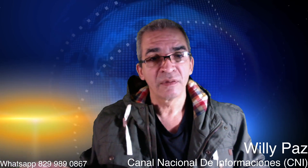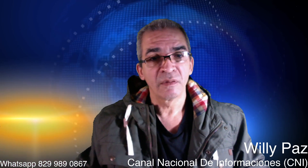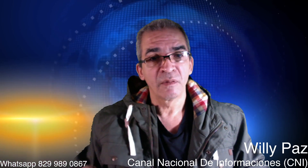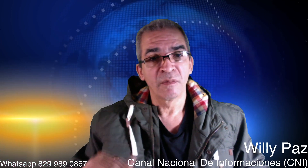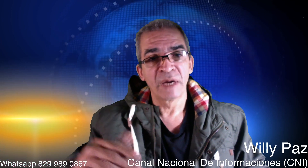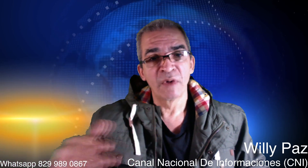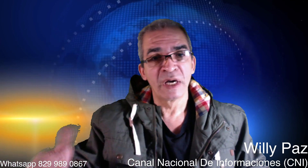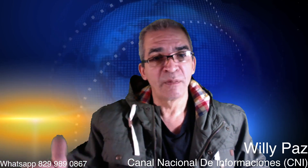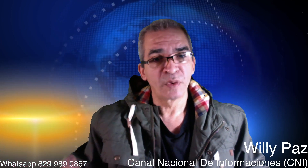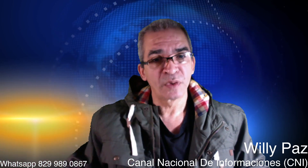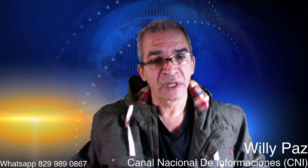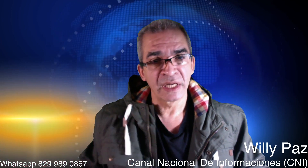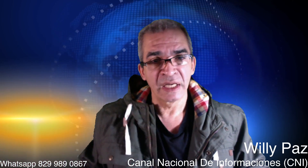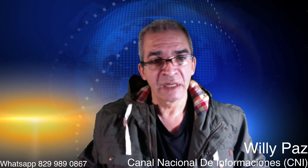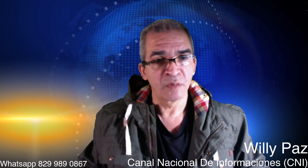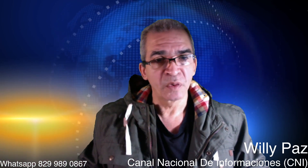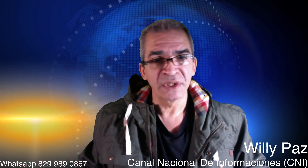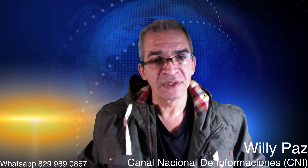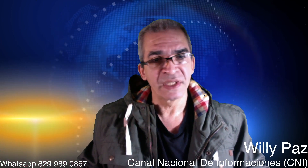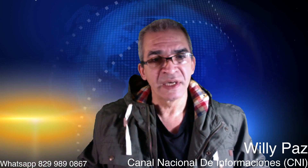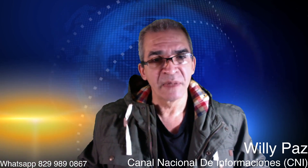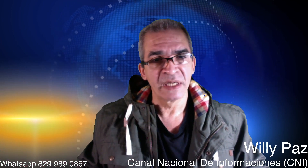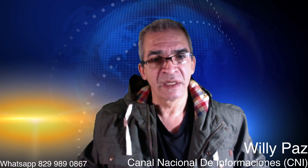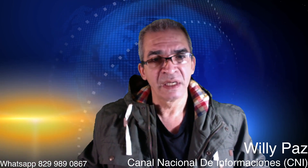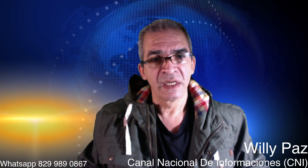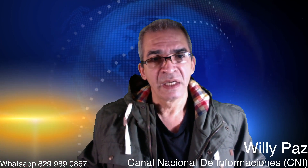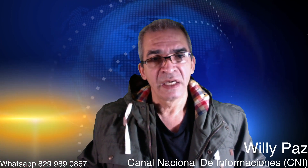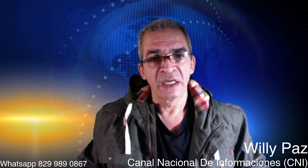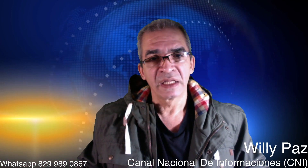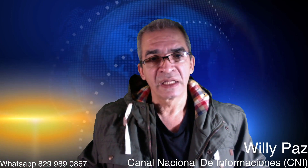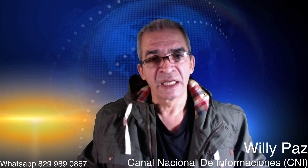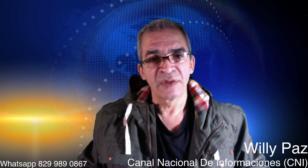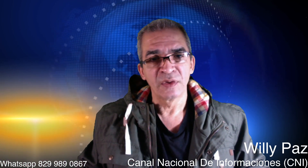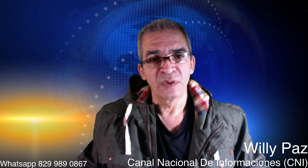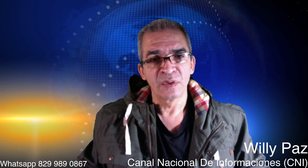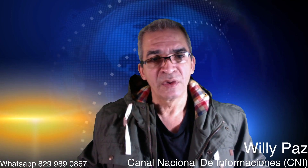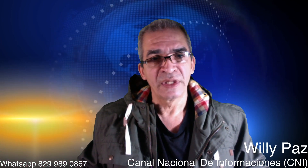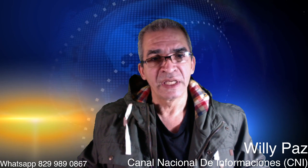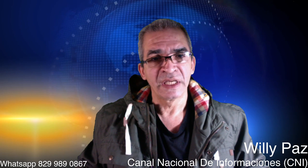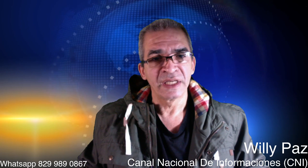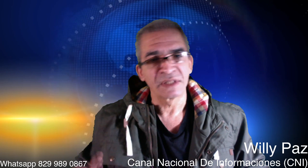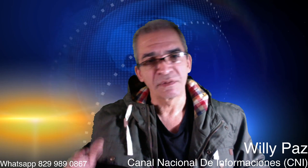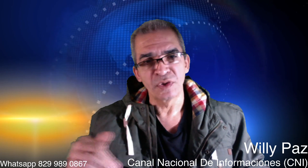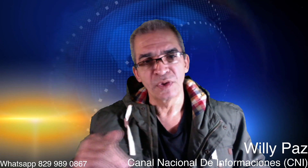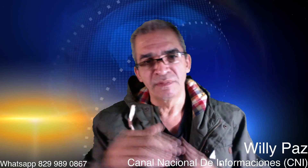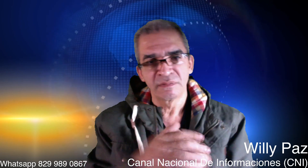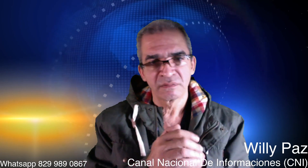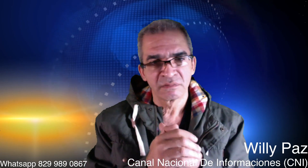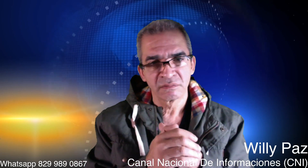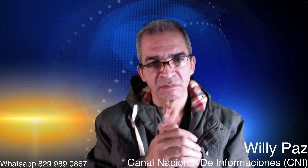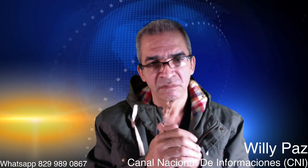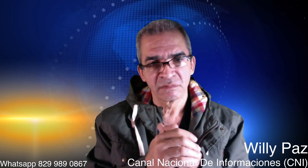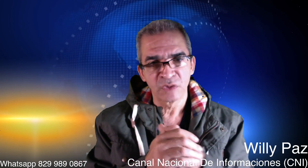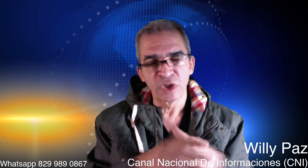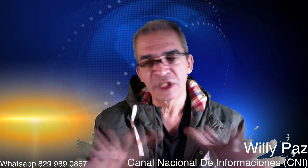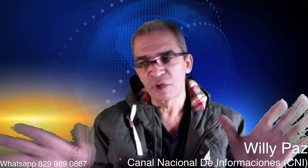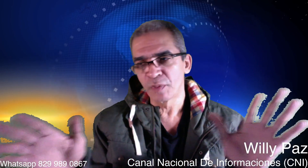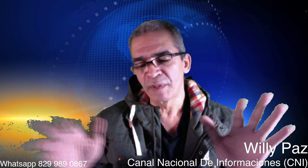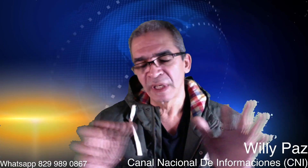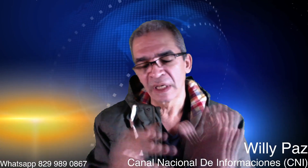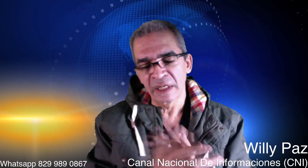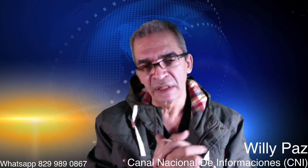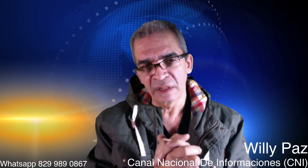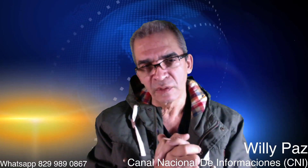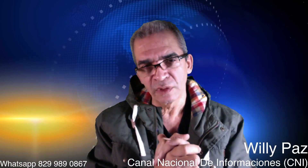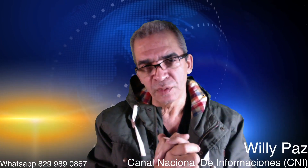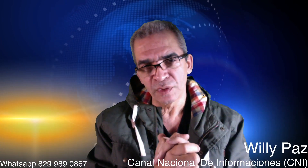abogado, vamos a postergar por 15 días más el estado de excepción, donde se suprimen